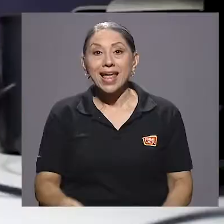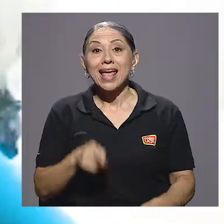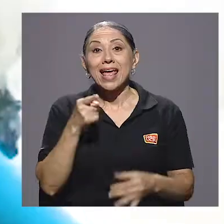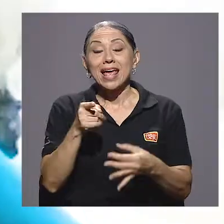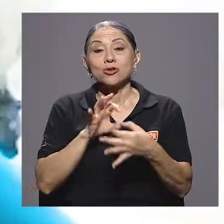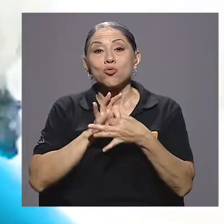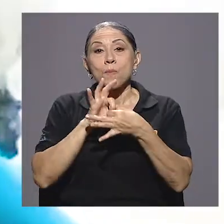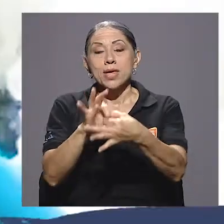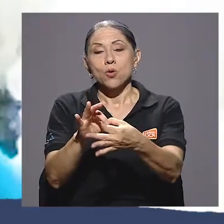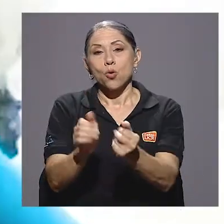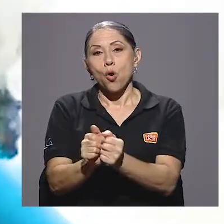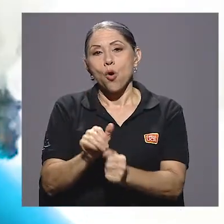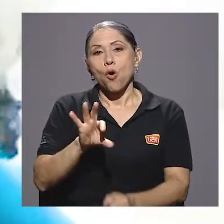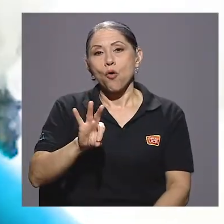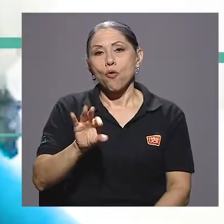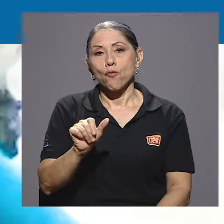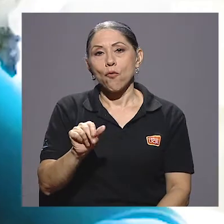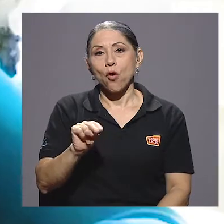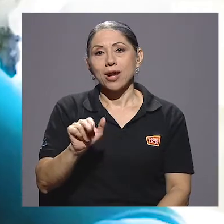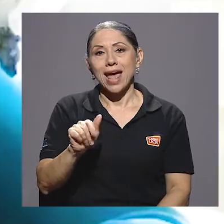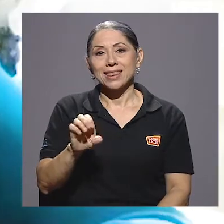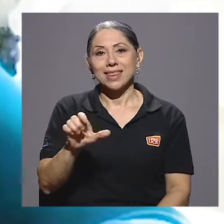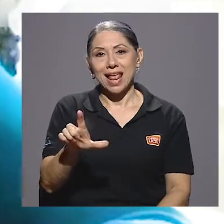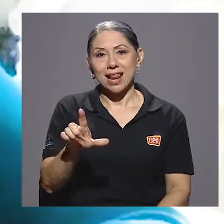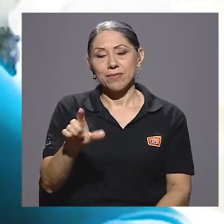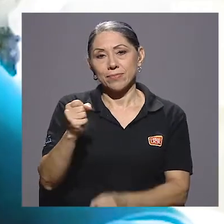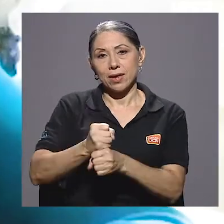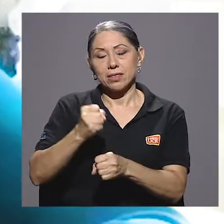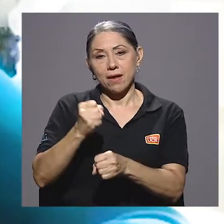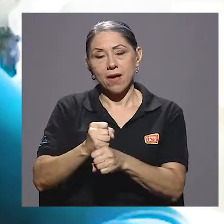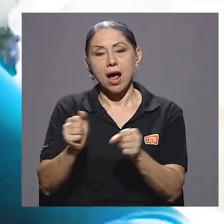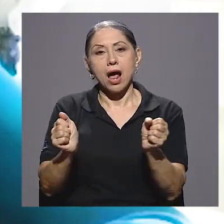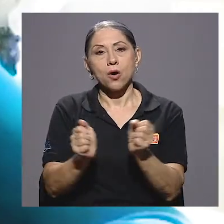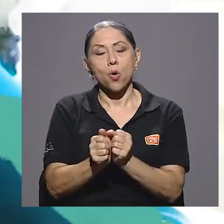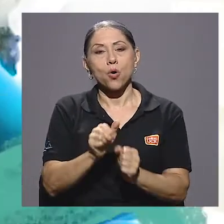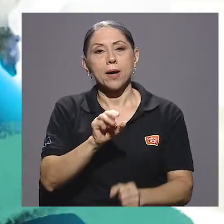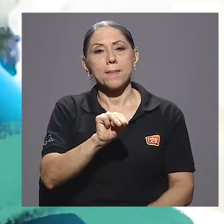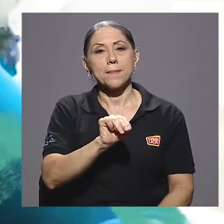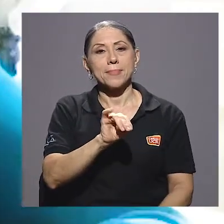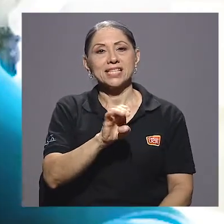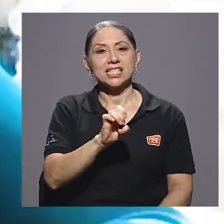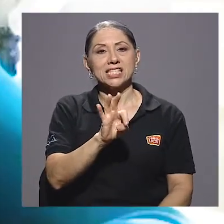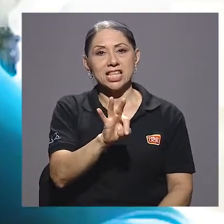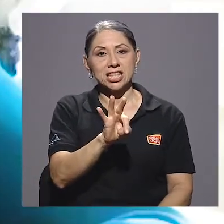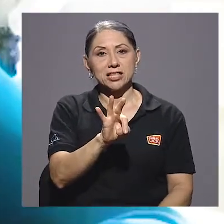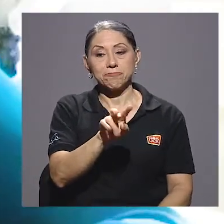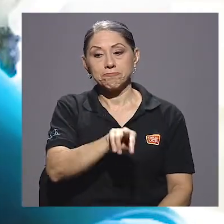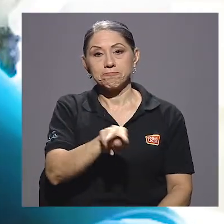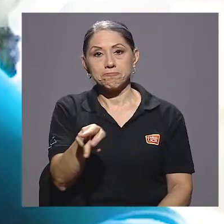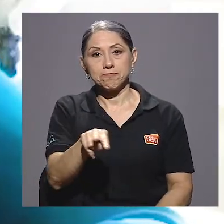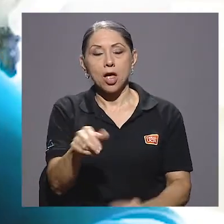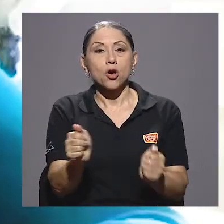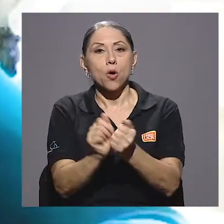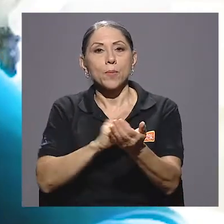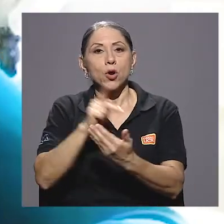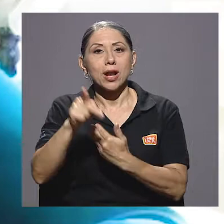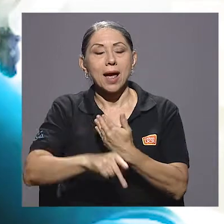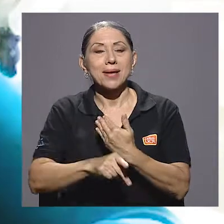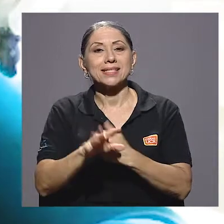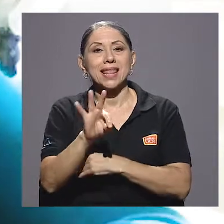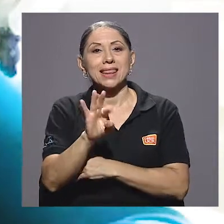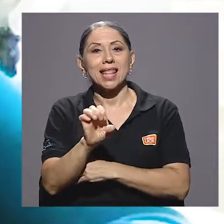Es un vínculo con los fondos, con Fonatel, ¿verdad? Que trabaja directamente con el MISID y es en el marco de los programas